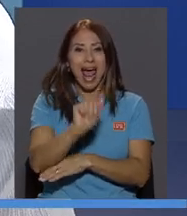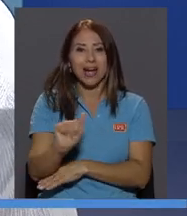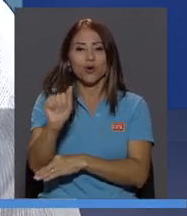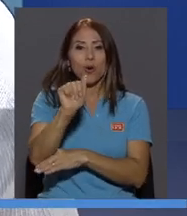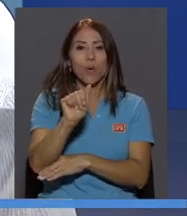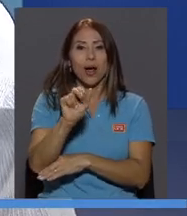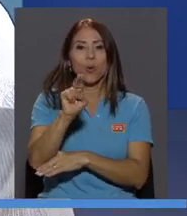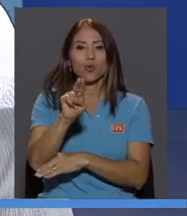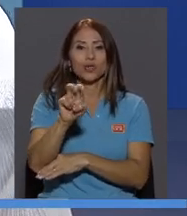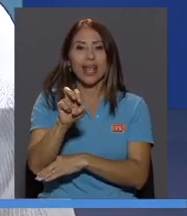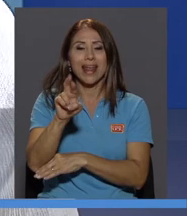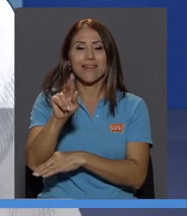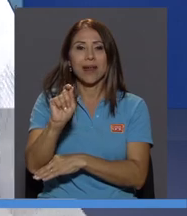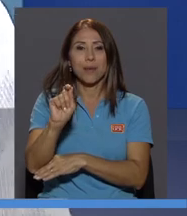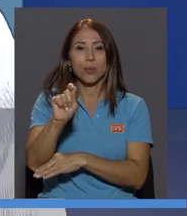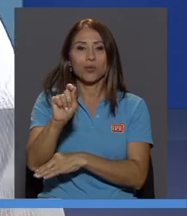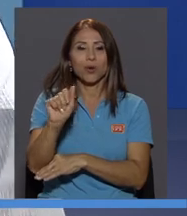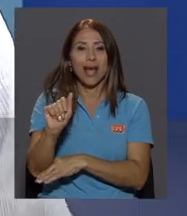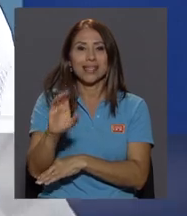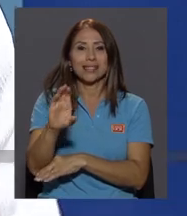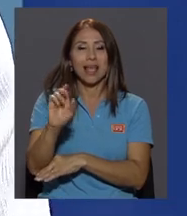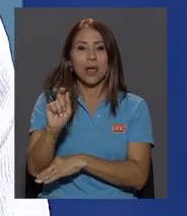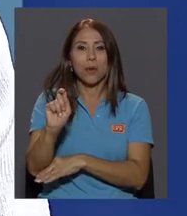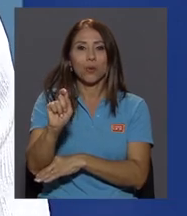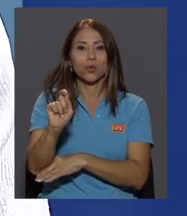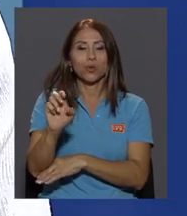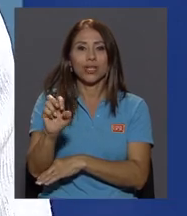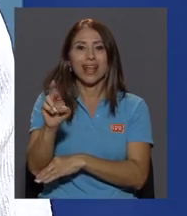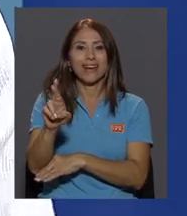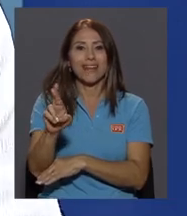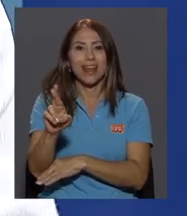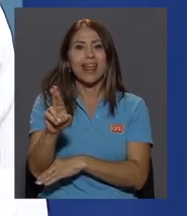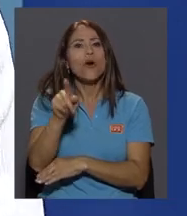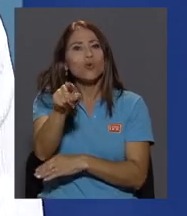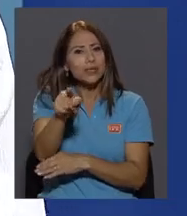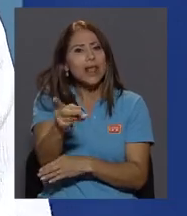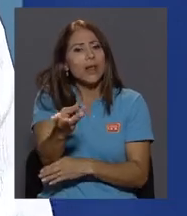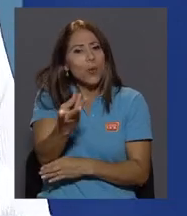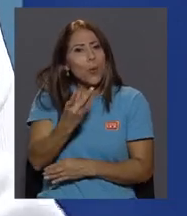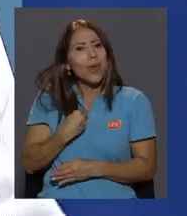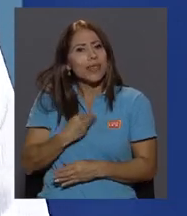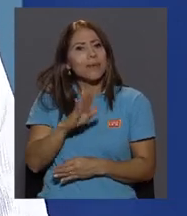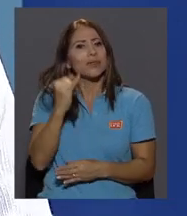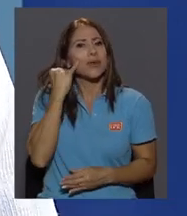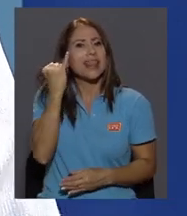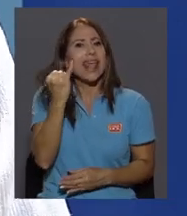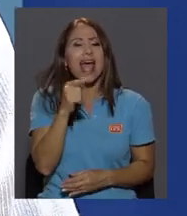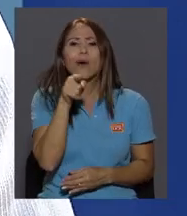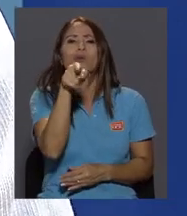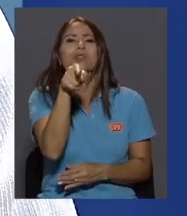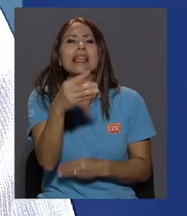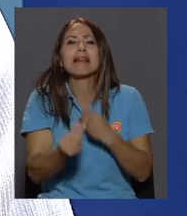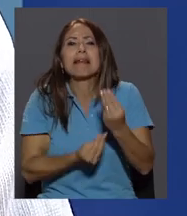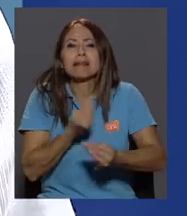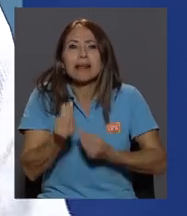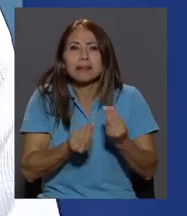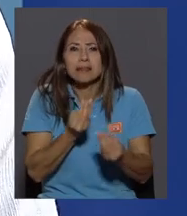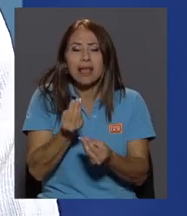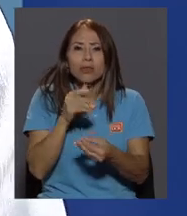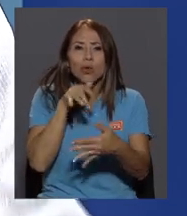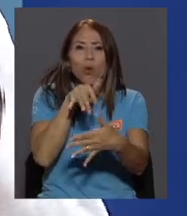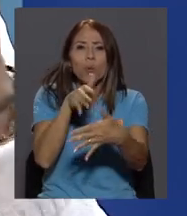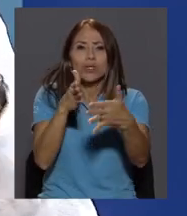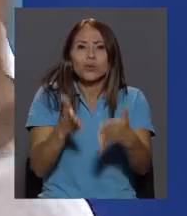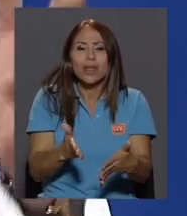punto hace punto cr y cuéntame qué está haciendo usted como estudiante que